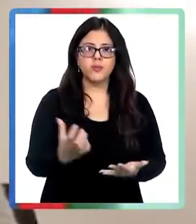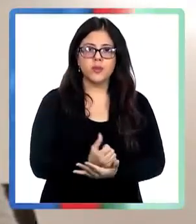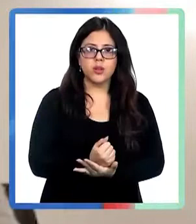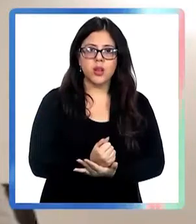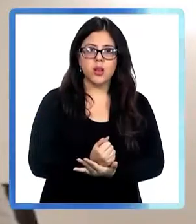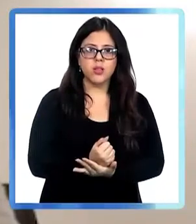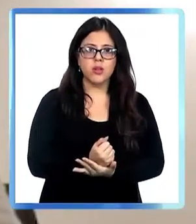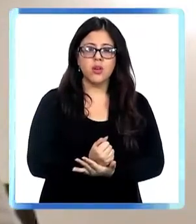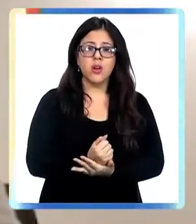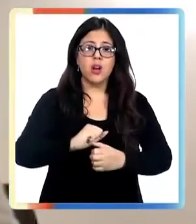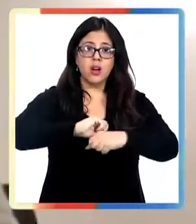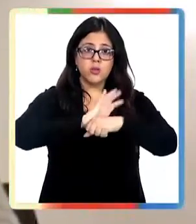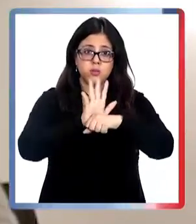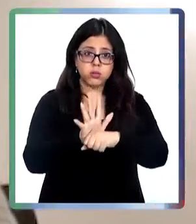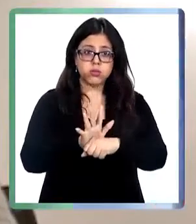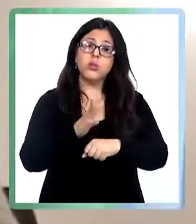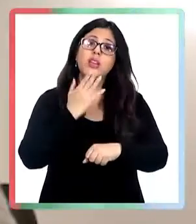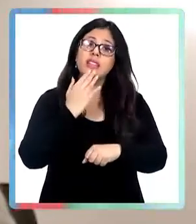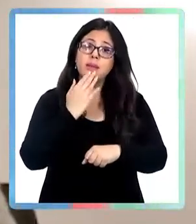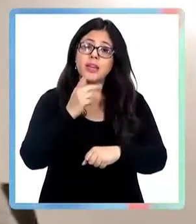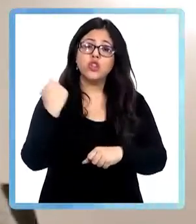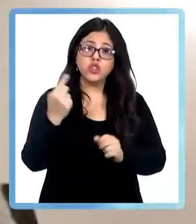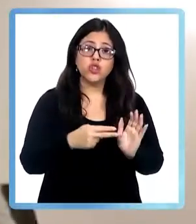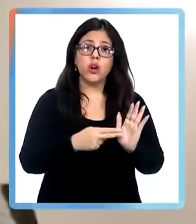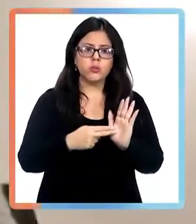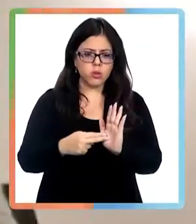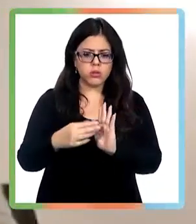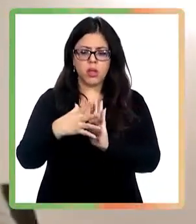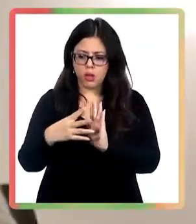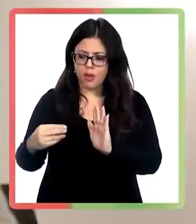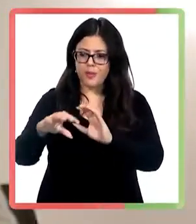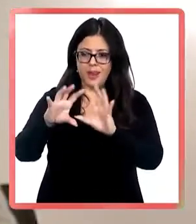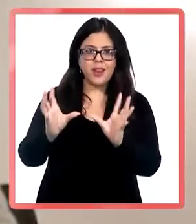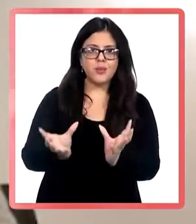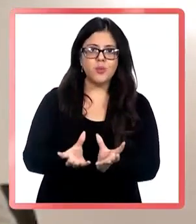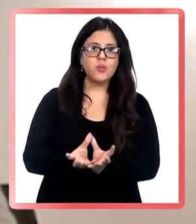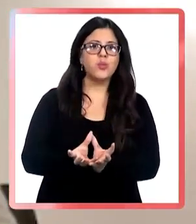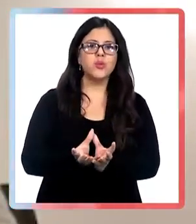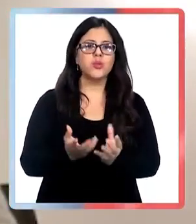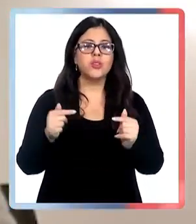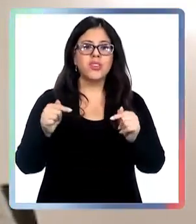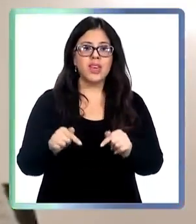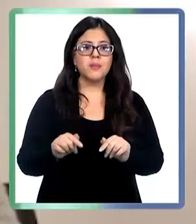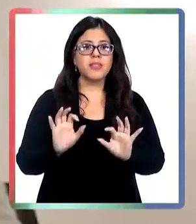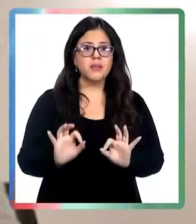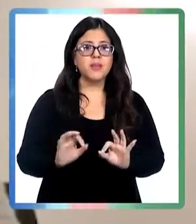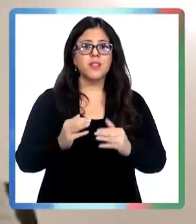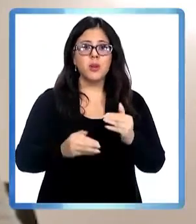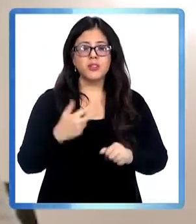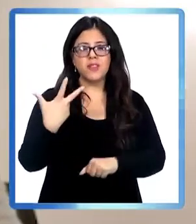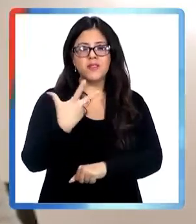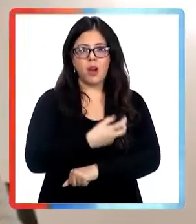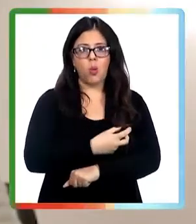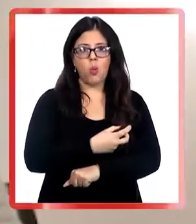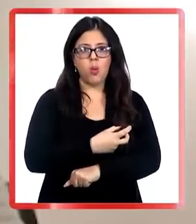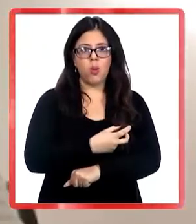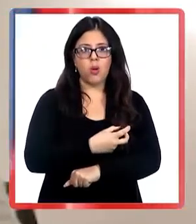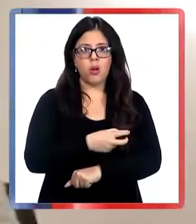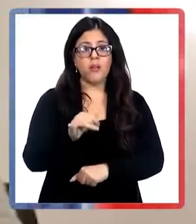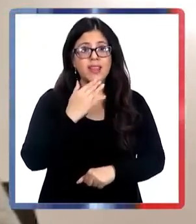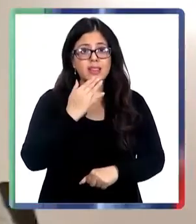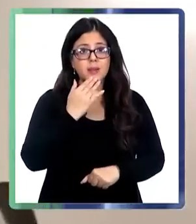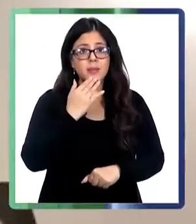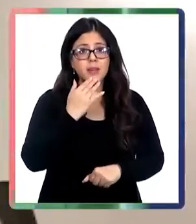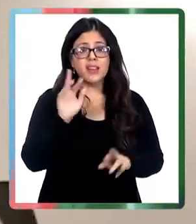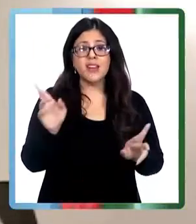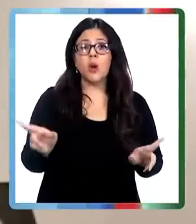hemos alcanzado con COVID e incluso hemos sido ejemplo mundial para este excelente proceso de vacunación